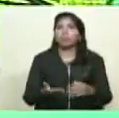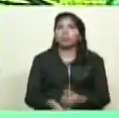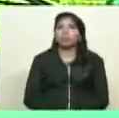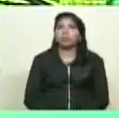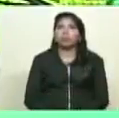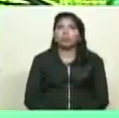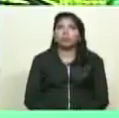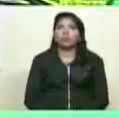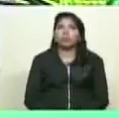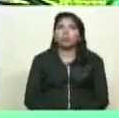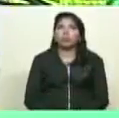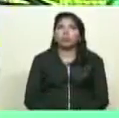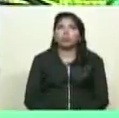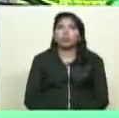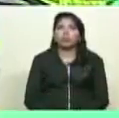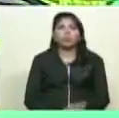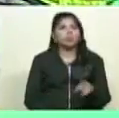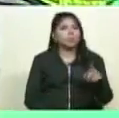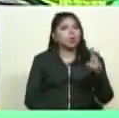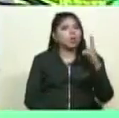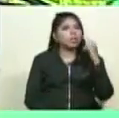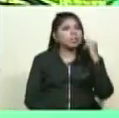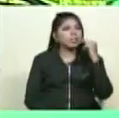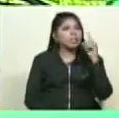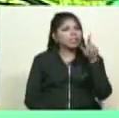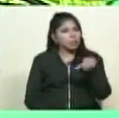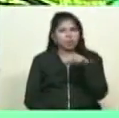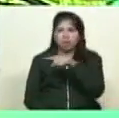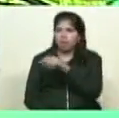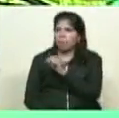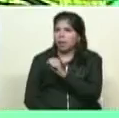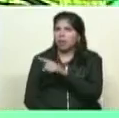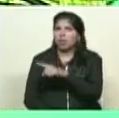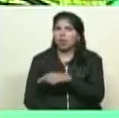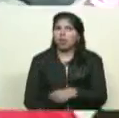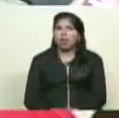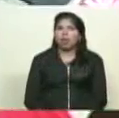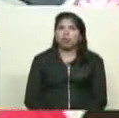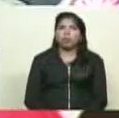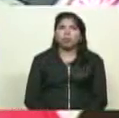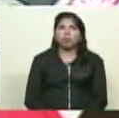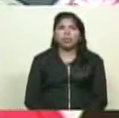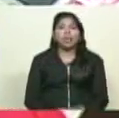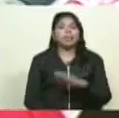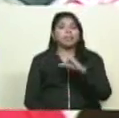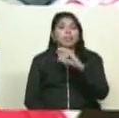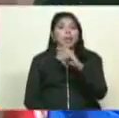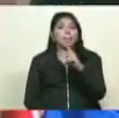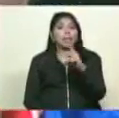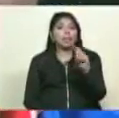¿Qué es lo que decía Raúl? Y también Richard lo dijo. Los CPT